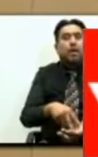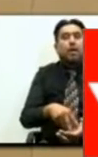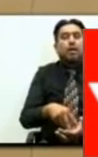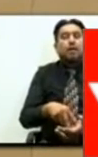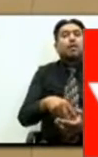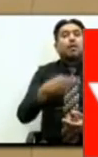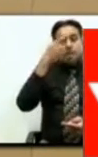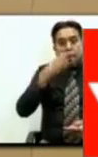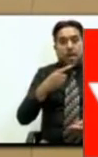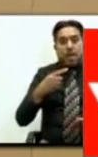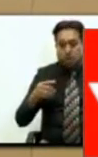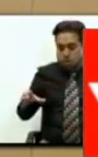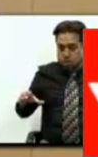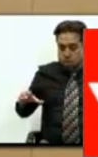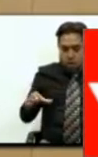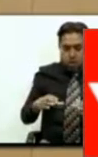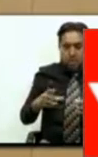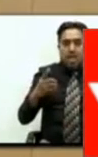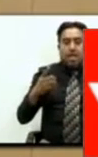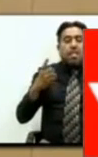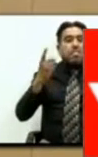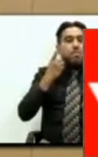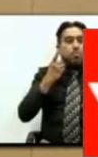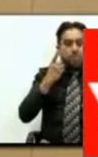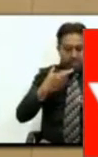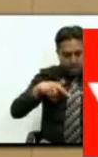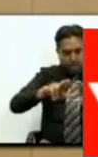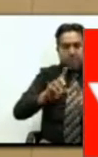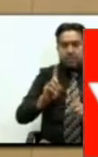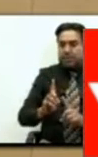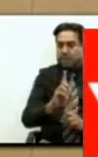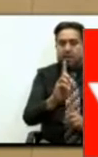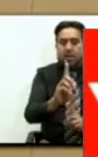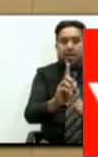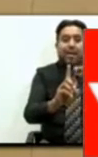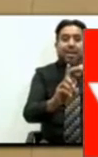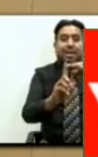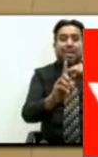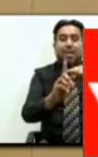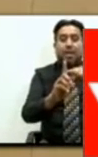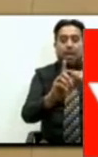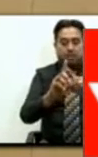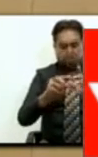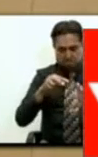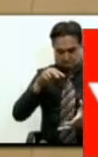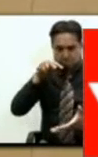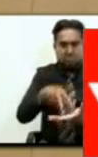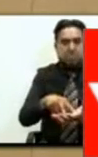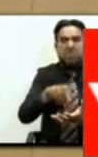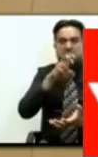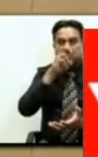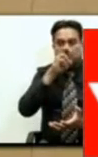en representación de todos los diputados sin distingo de partido político quien de manera firme y